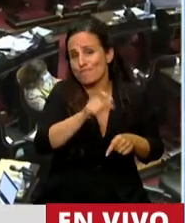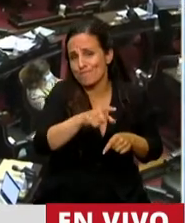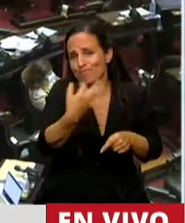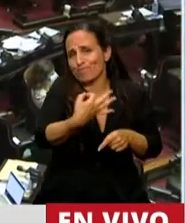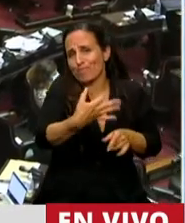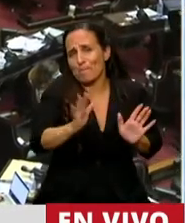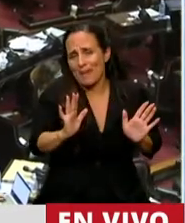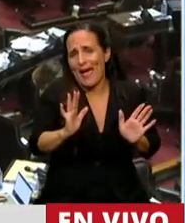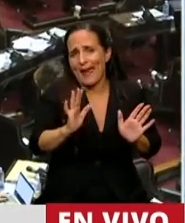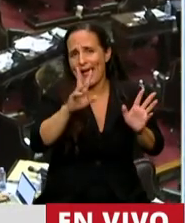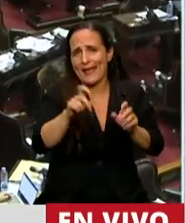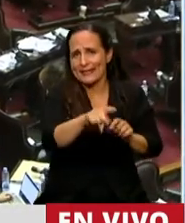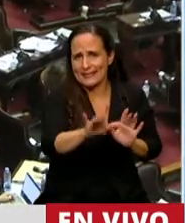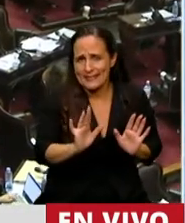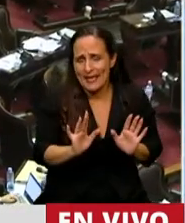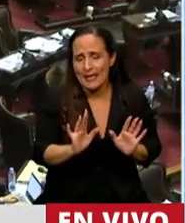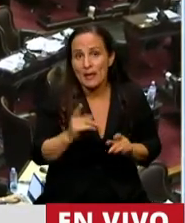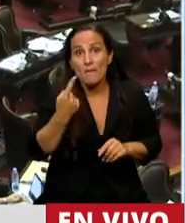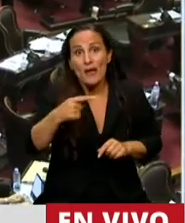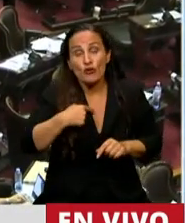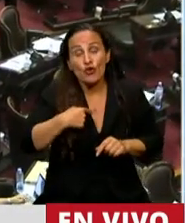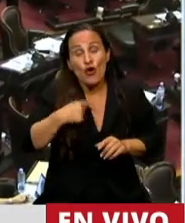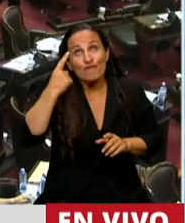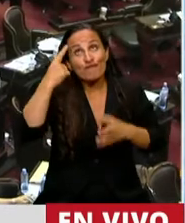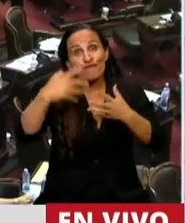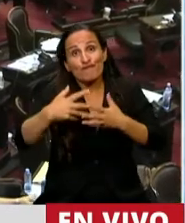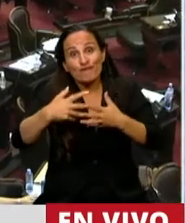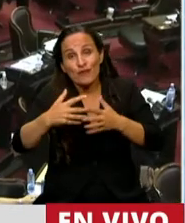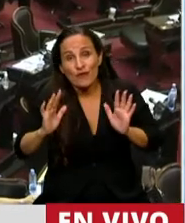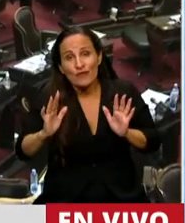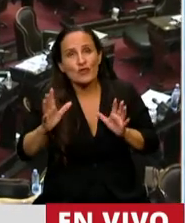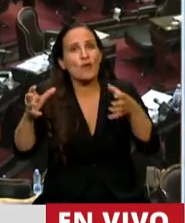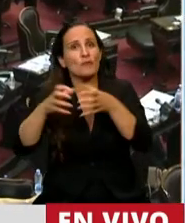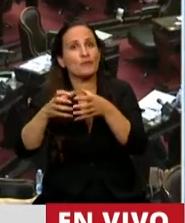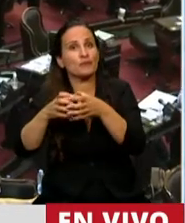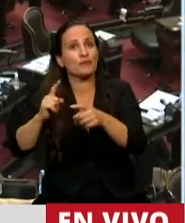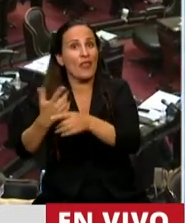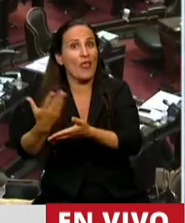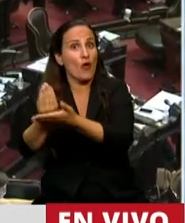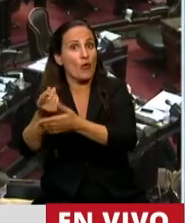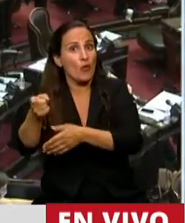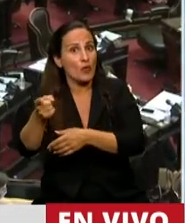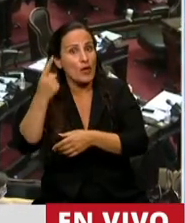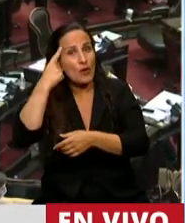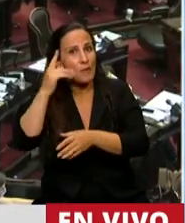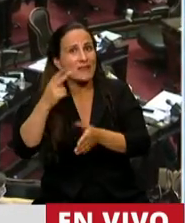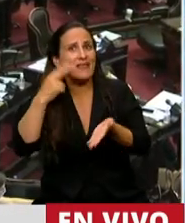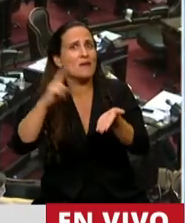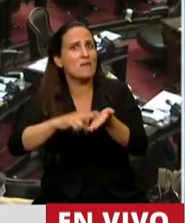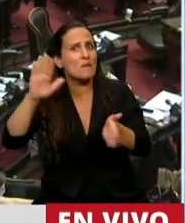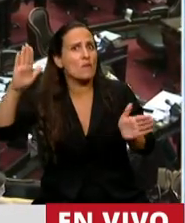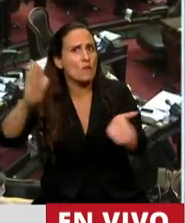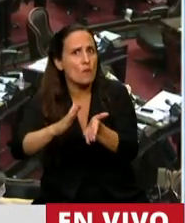idóneos. Me lleva una reflexión. ¿Por qué el oficialismo considera la reducción de